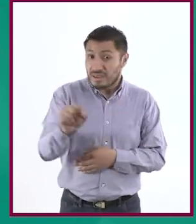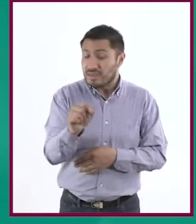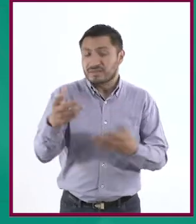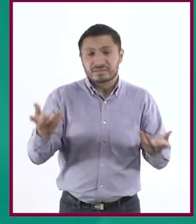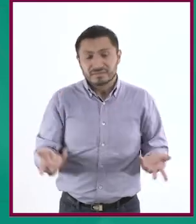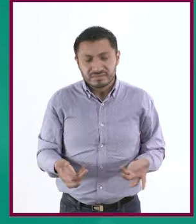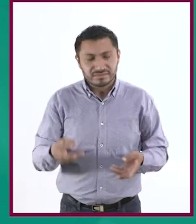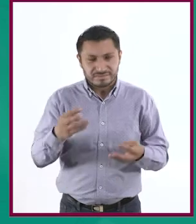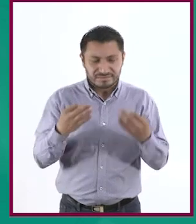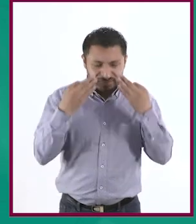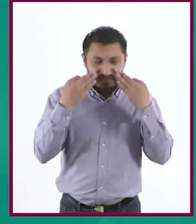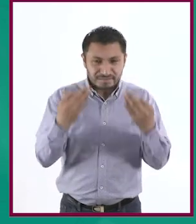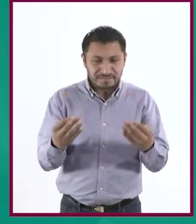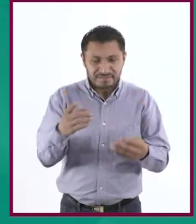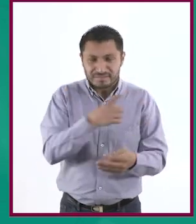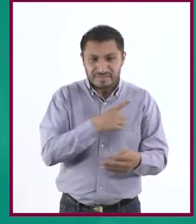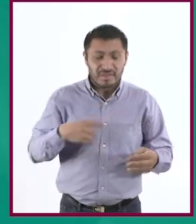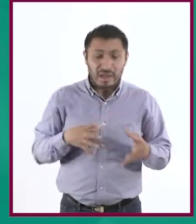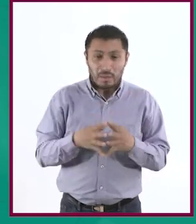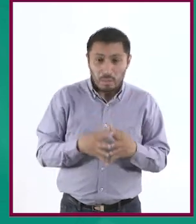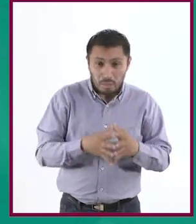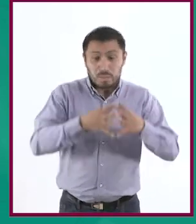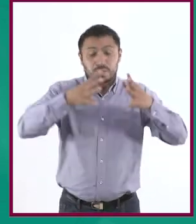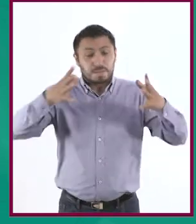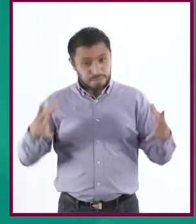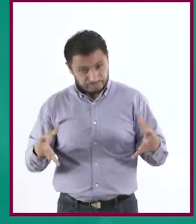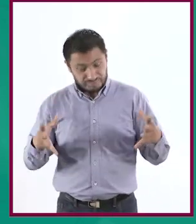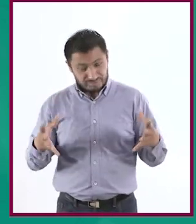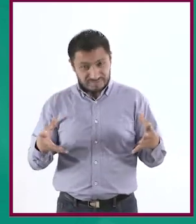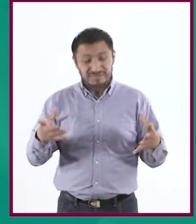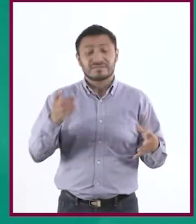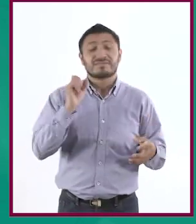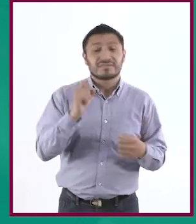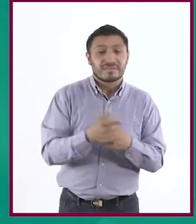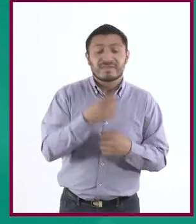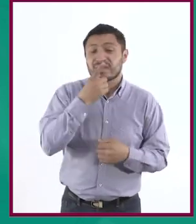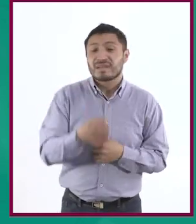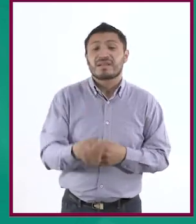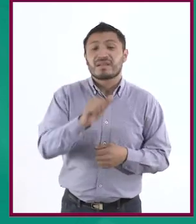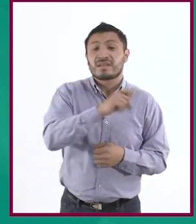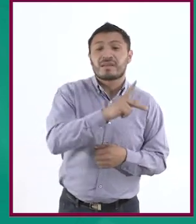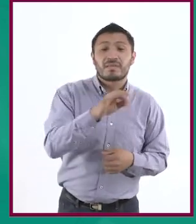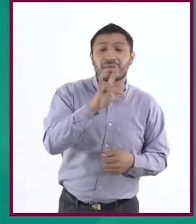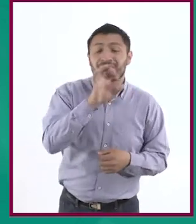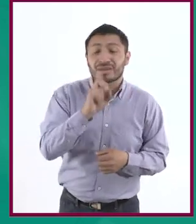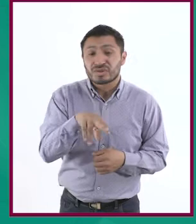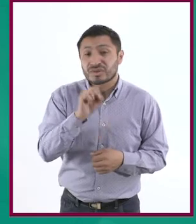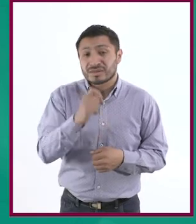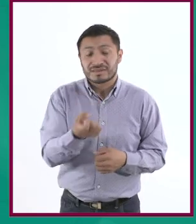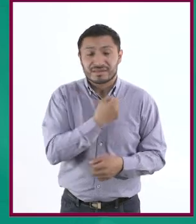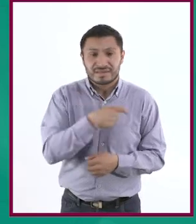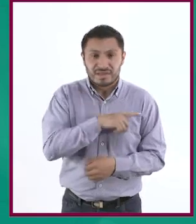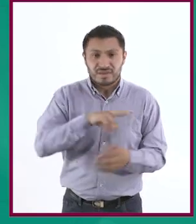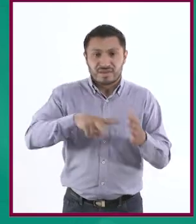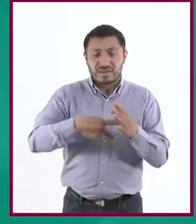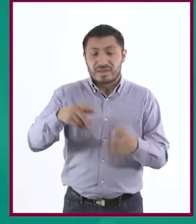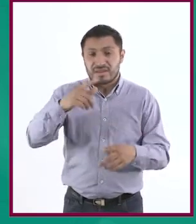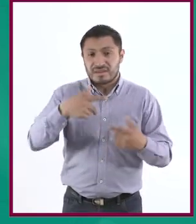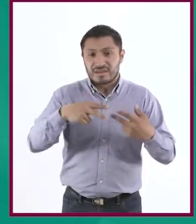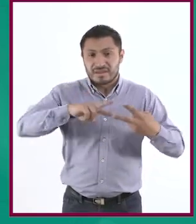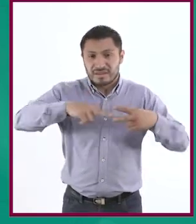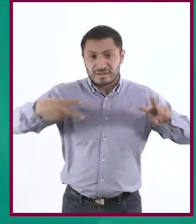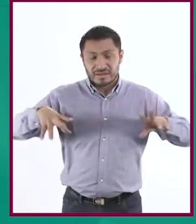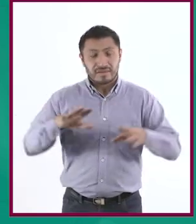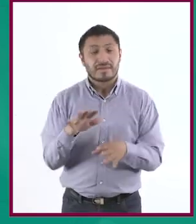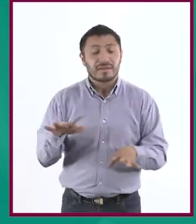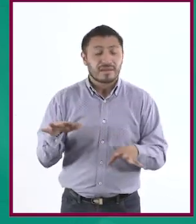que tenía que ampliarse. Algo que debo decir es que las aplicaciones en salud de la ingeniería genética causan